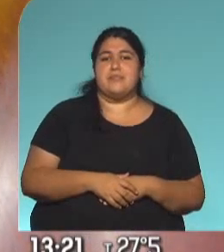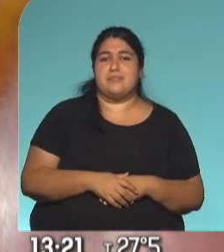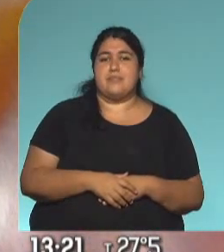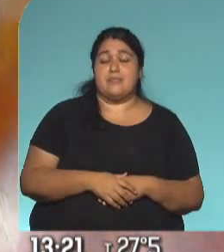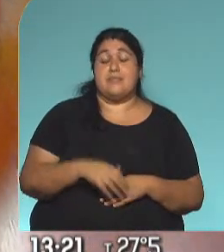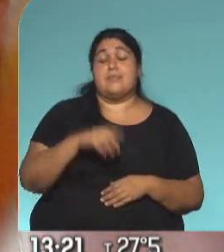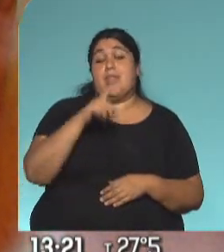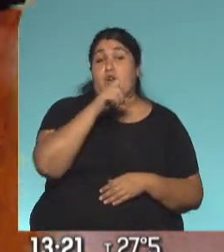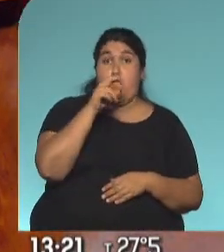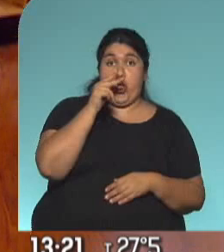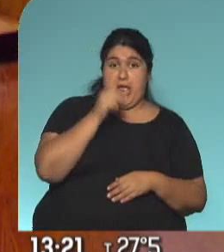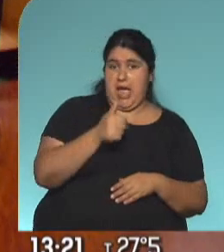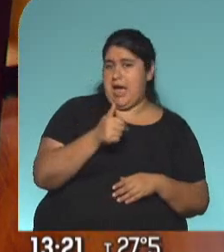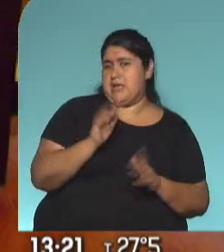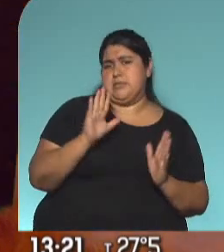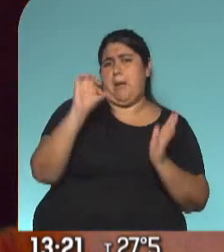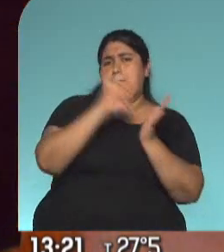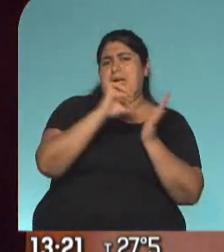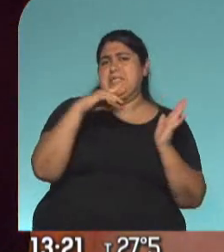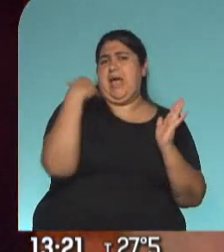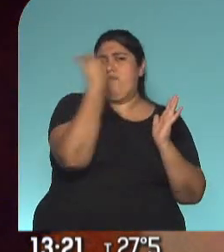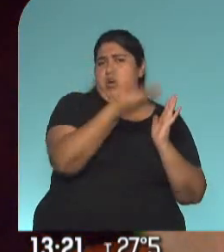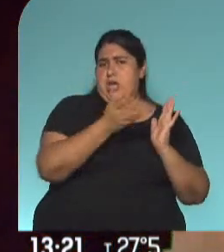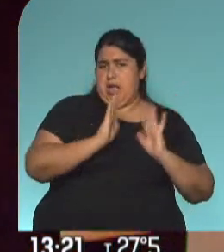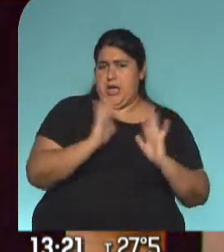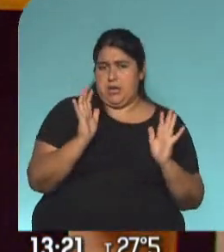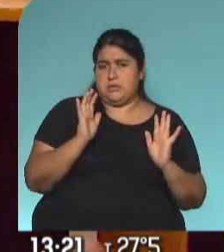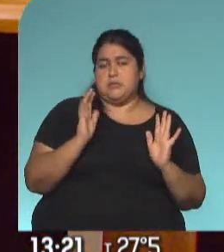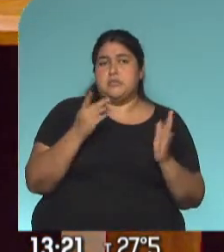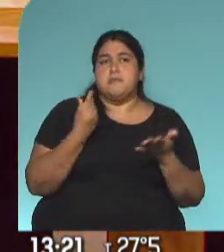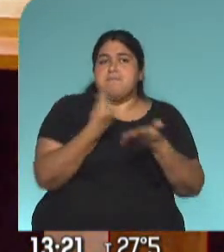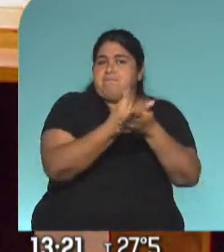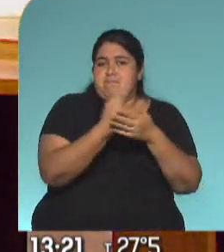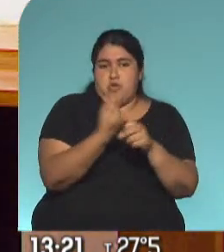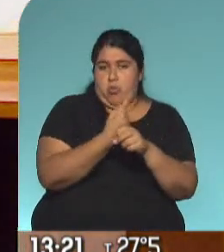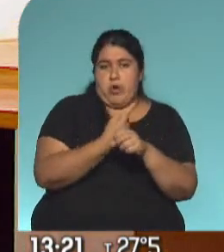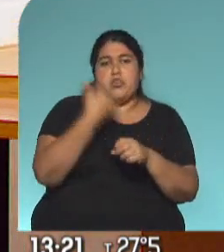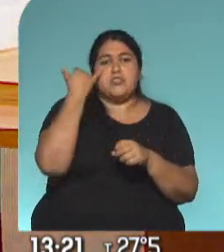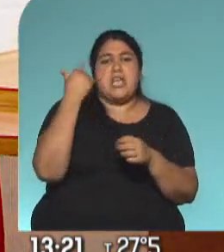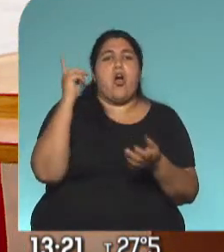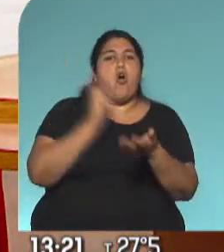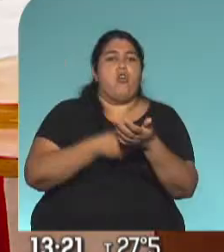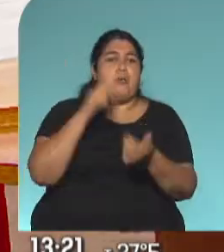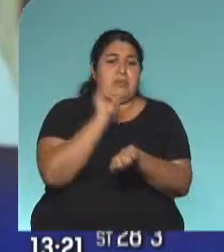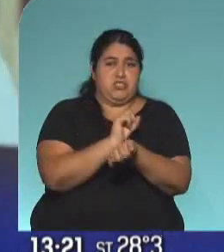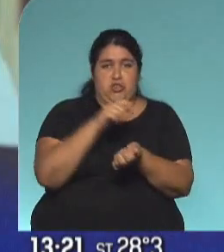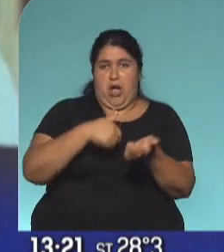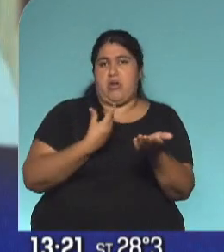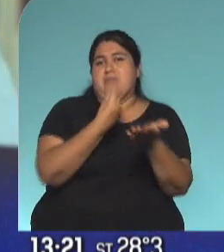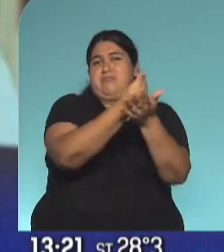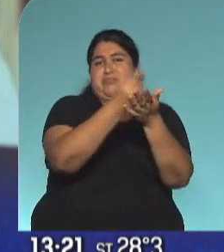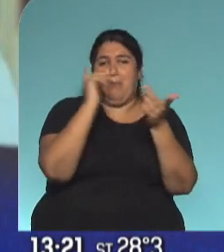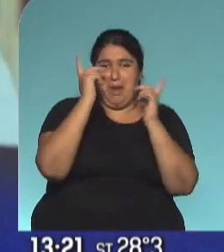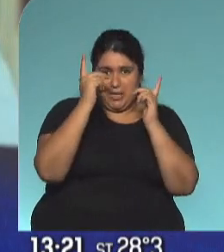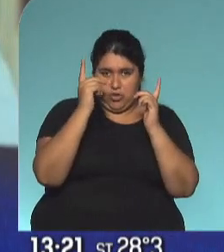Rafael Correa permanece fuera del país. No solo no pudo ser candidato, sino que volvía, tiene una orden de prisión, está en México y se supone que de